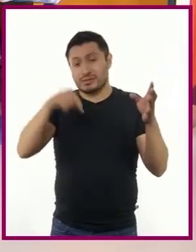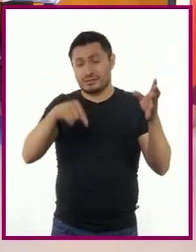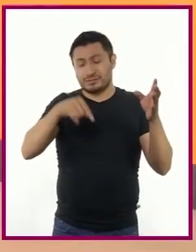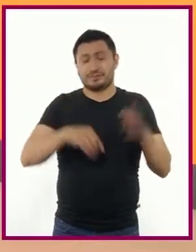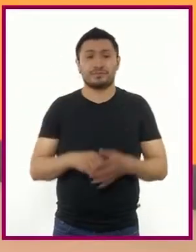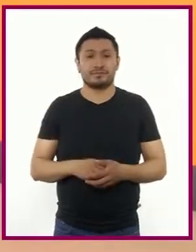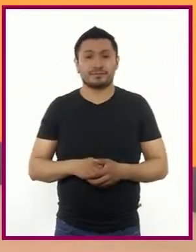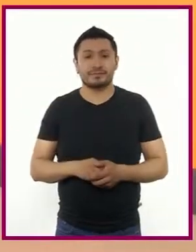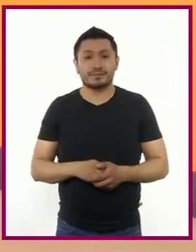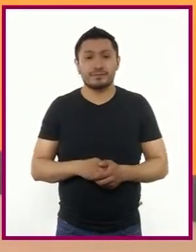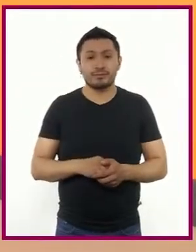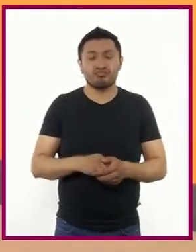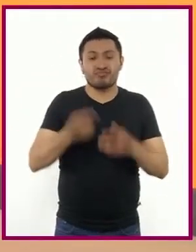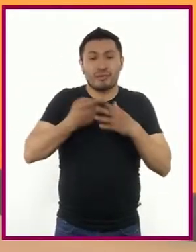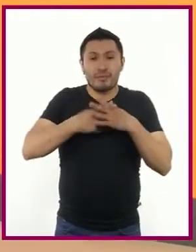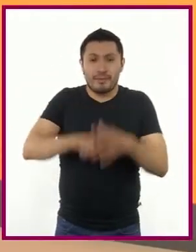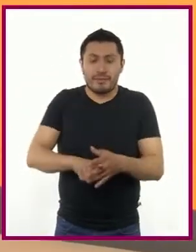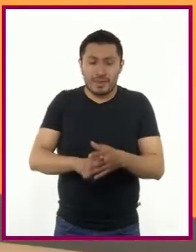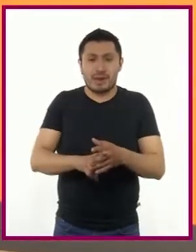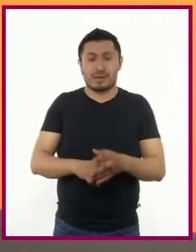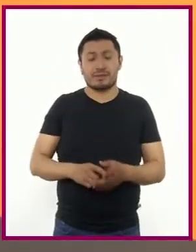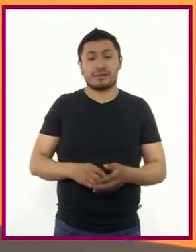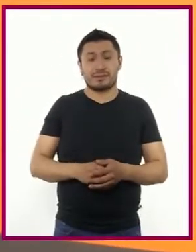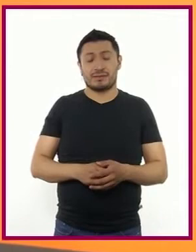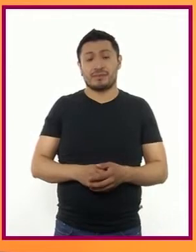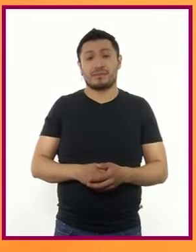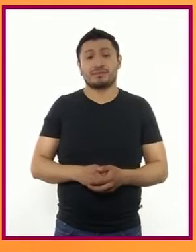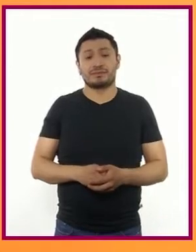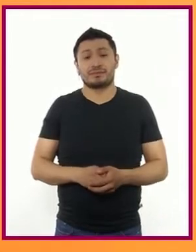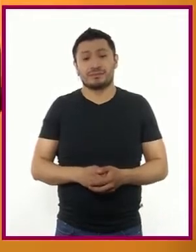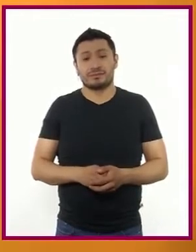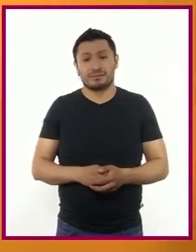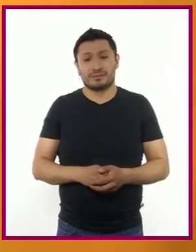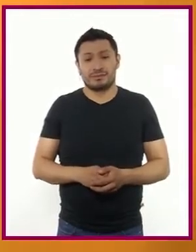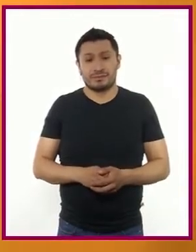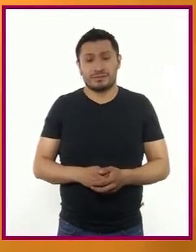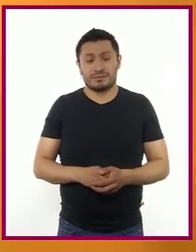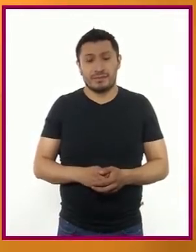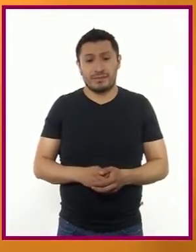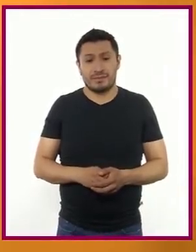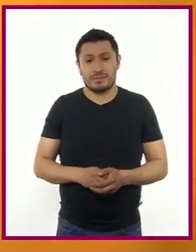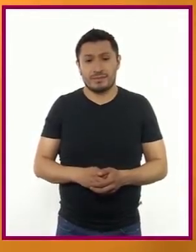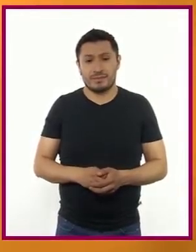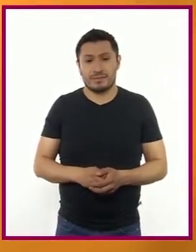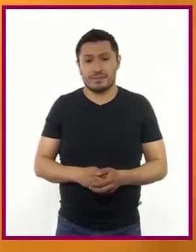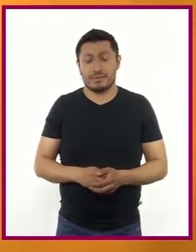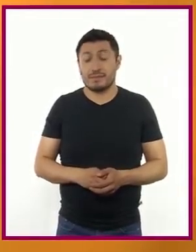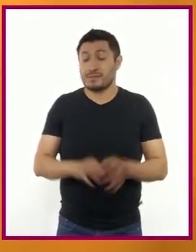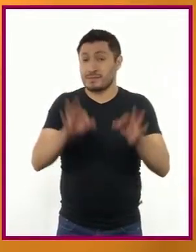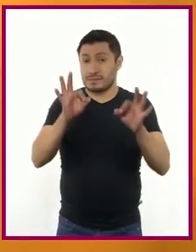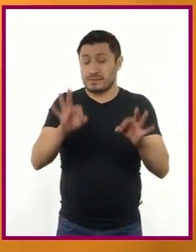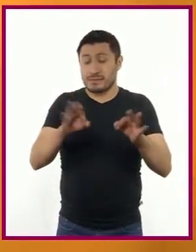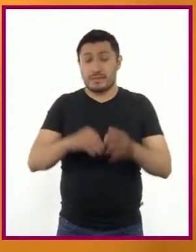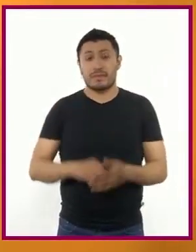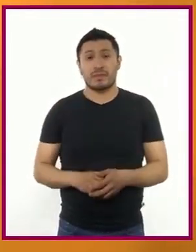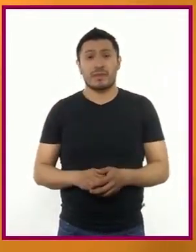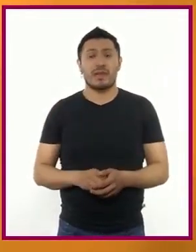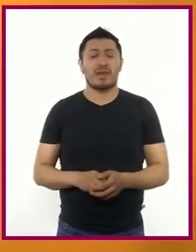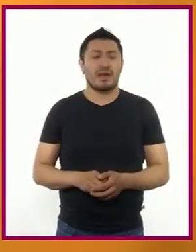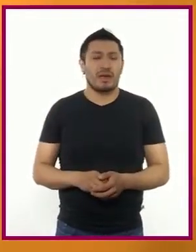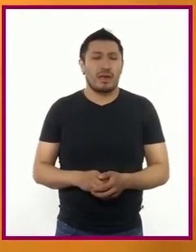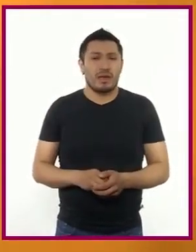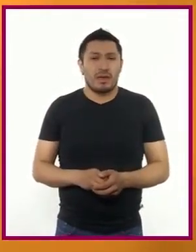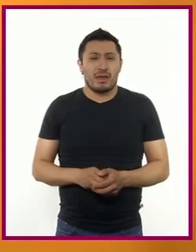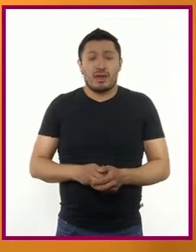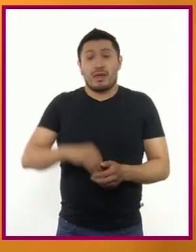falopio, donde comienza su recorrido hacia el útero. Excelente. Maestra, aquí hay